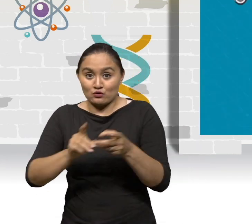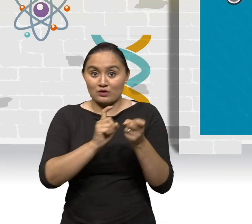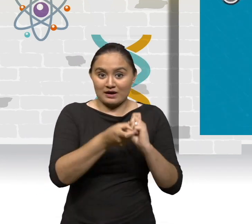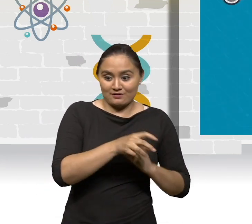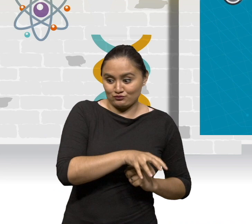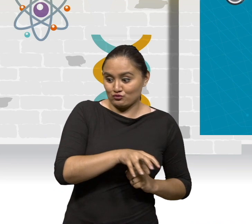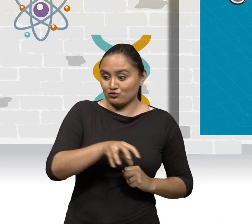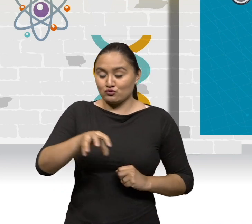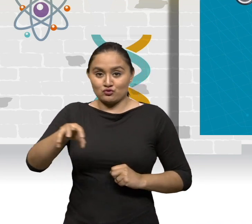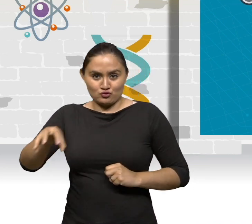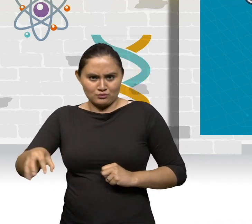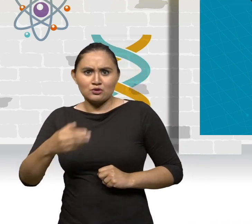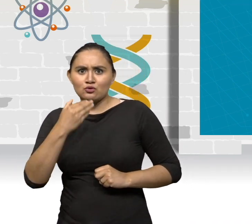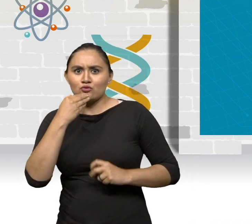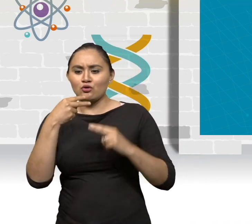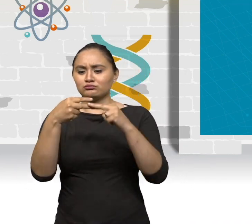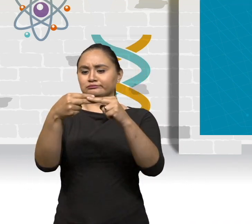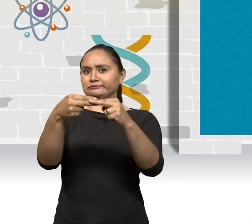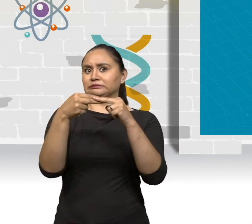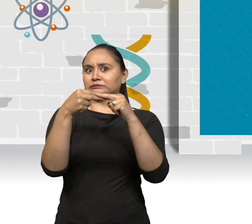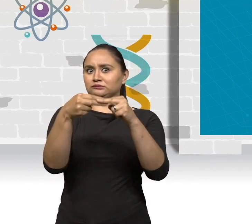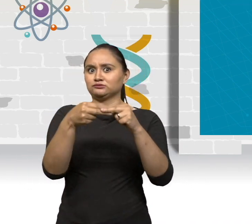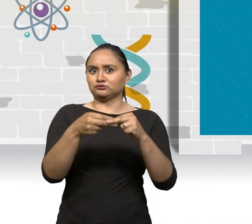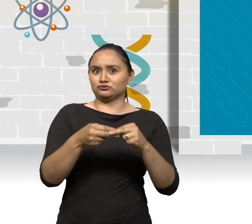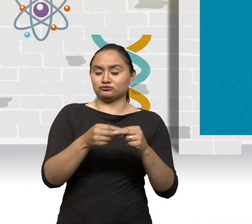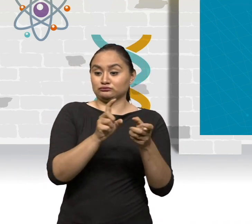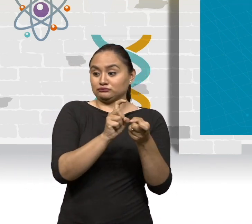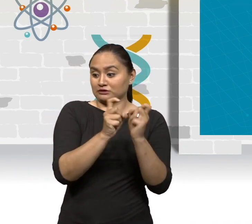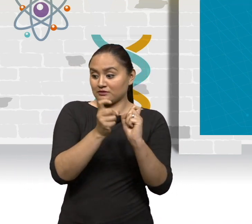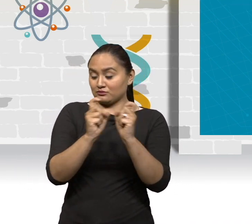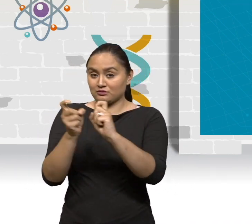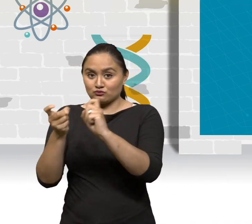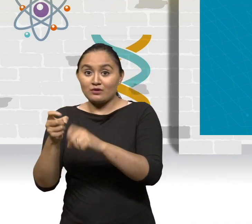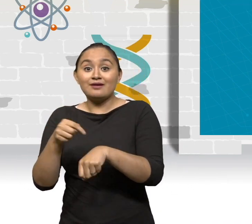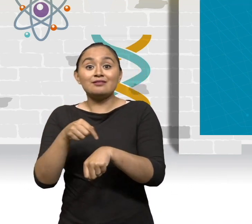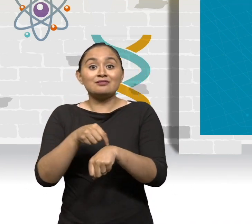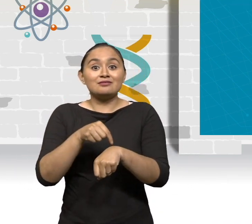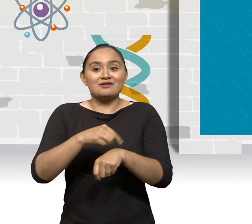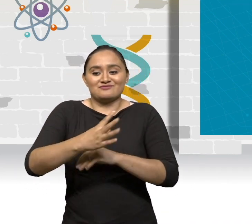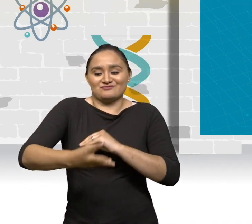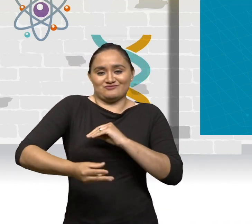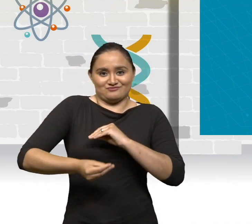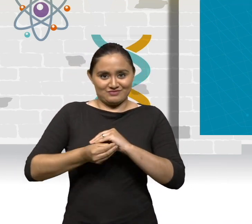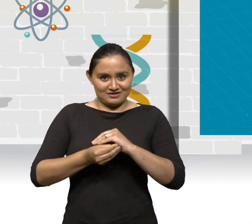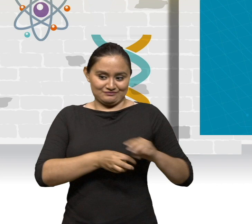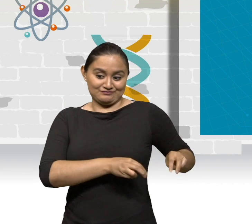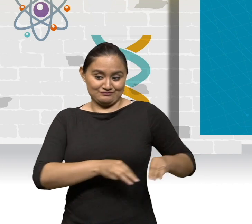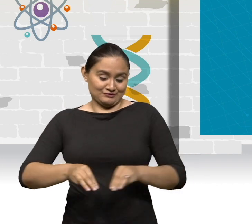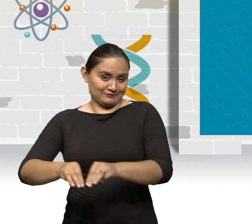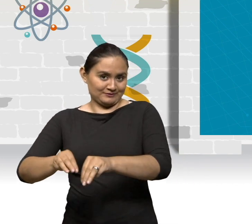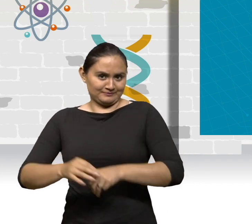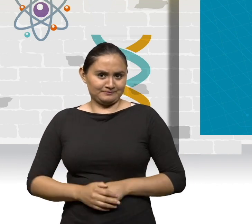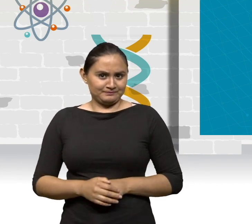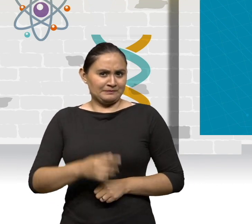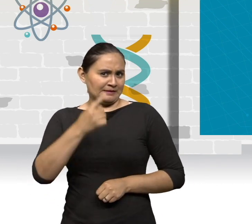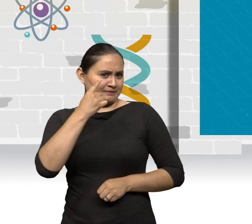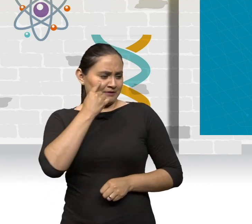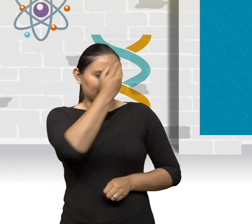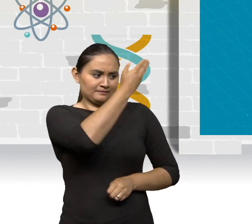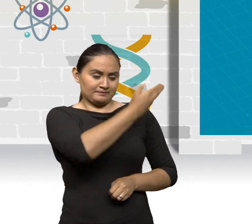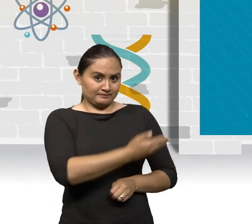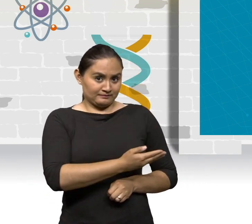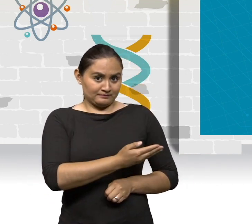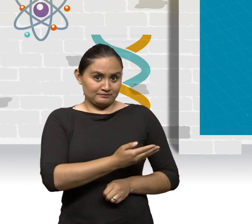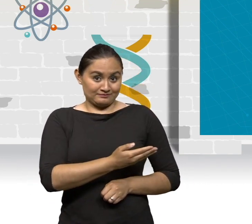a otro. Ahora relacionaremos ese cambio de posición con el tiempo que tarda el objeto en realizar ese movimiento. Esta